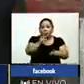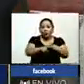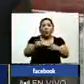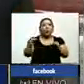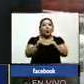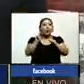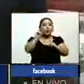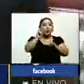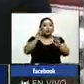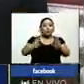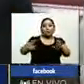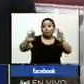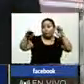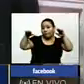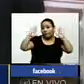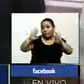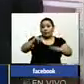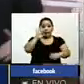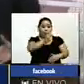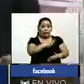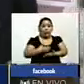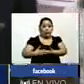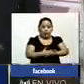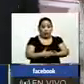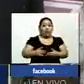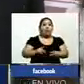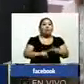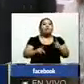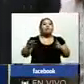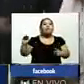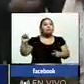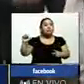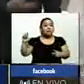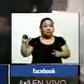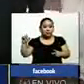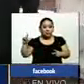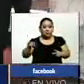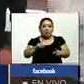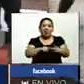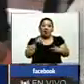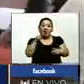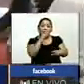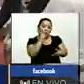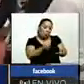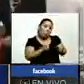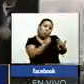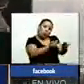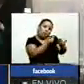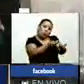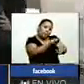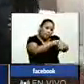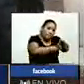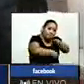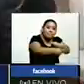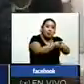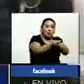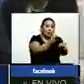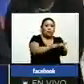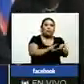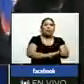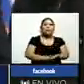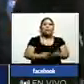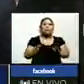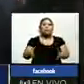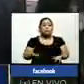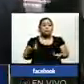dos de los hijos de la esposa de Nicolás Maduro, Cilia Flores, a quienes Saab habría canalizado dinero a cambio de acceder a estos contratos.